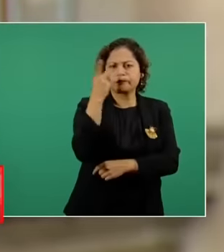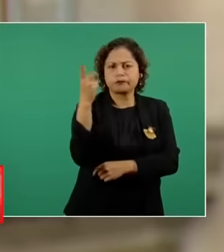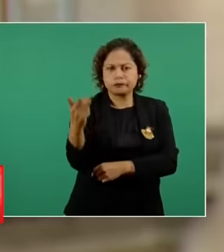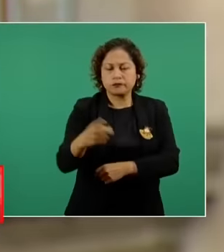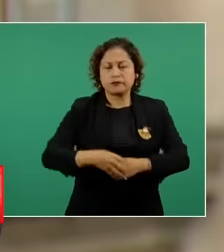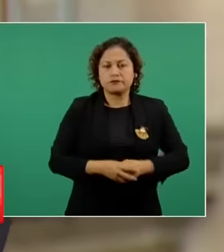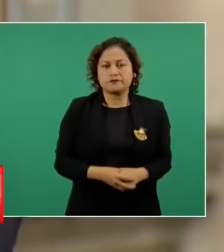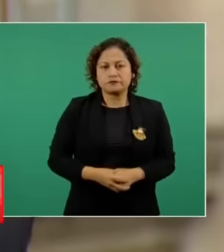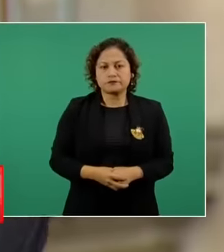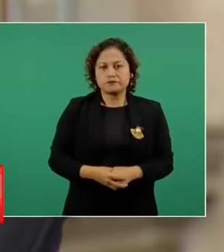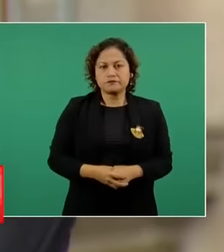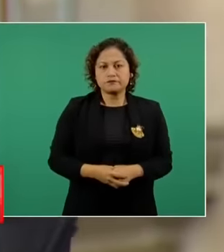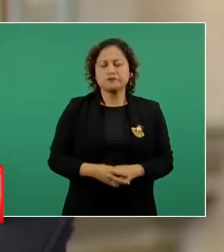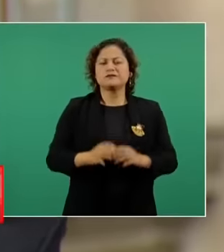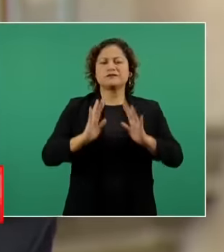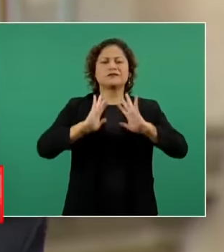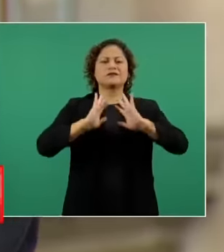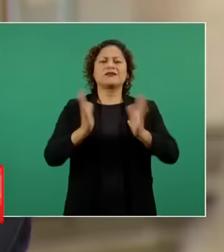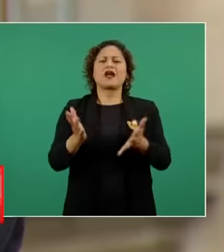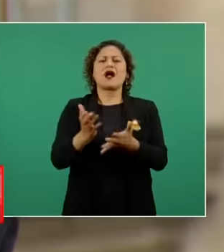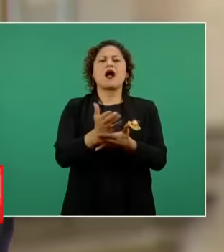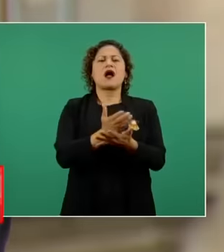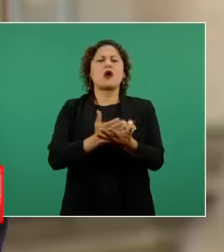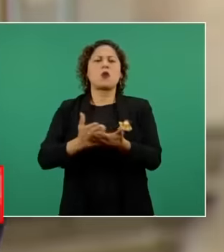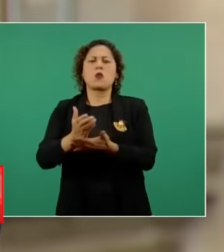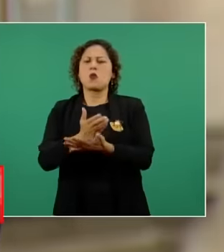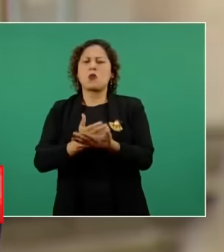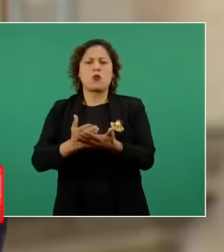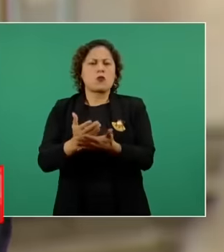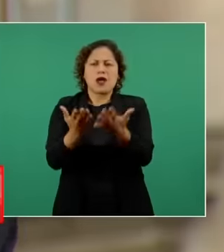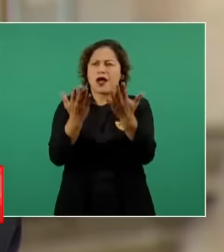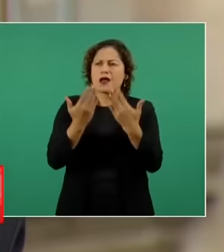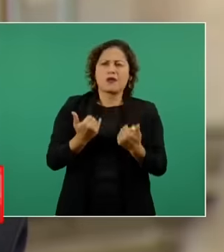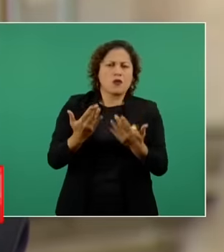no hay remedio, señor intendente.